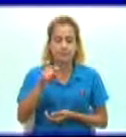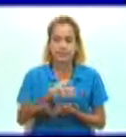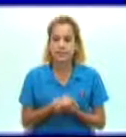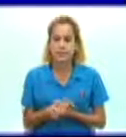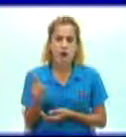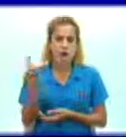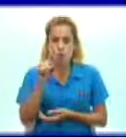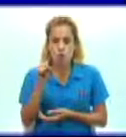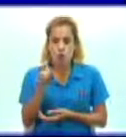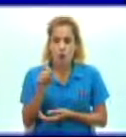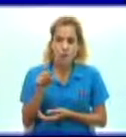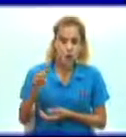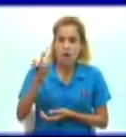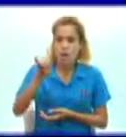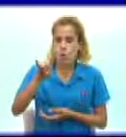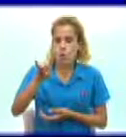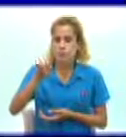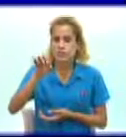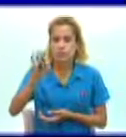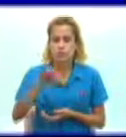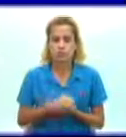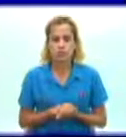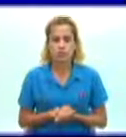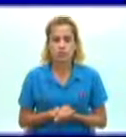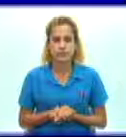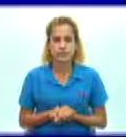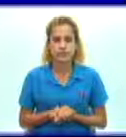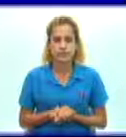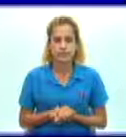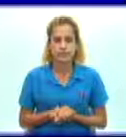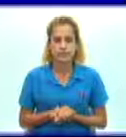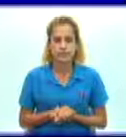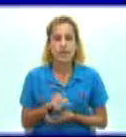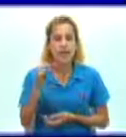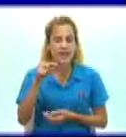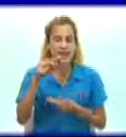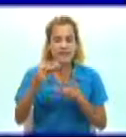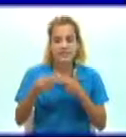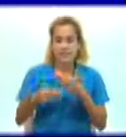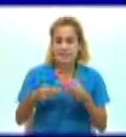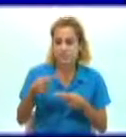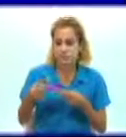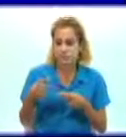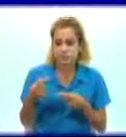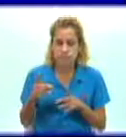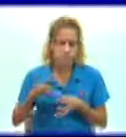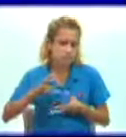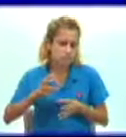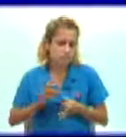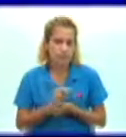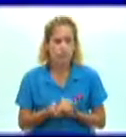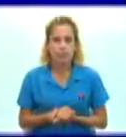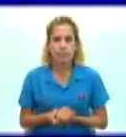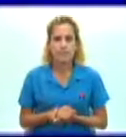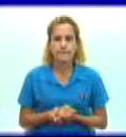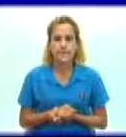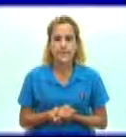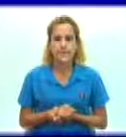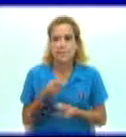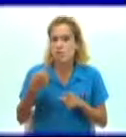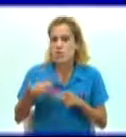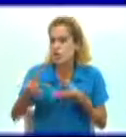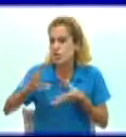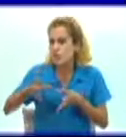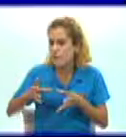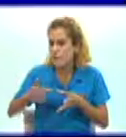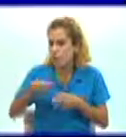da 98 milésimas. Lo hemos resuelto mediante la prioridad de las operaciones. ¿De qué otra manera nosotros podemos darle